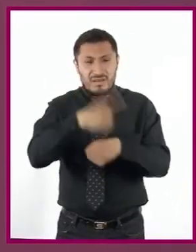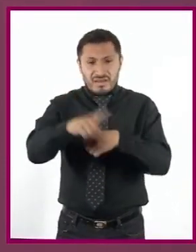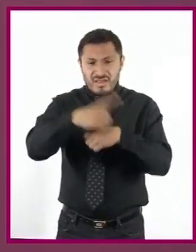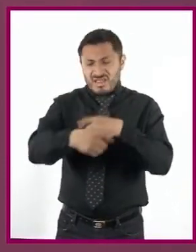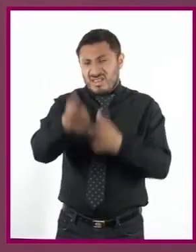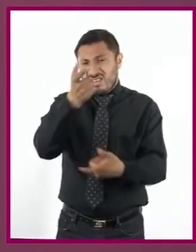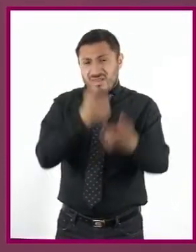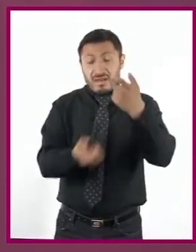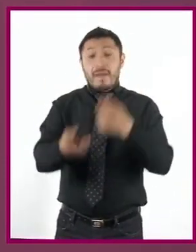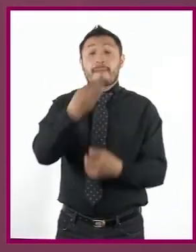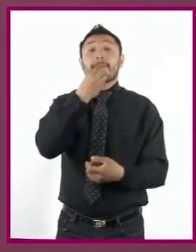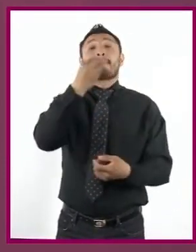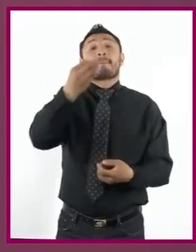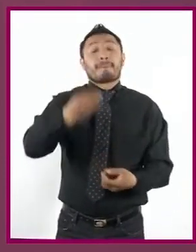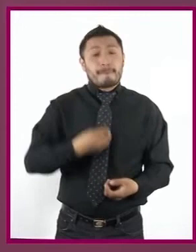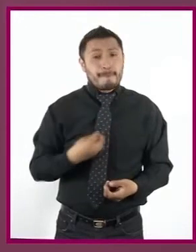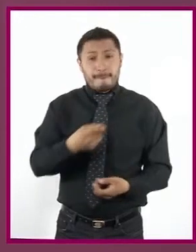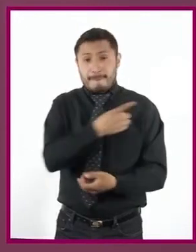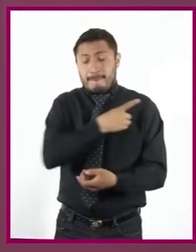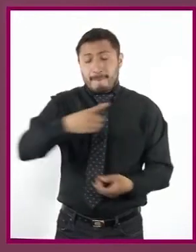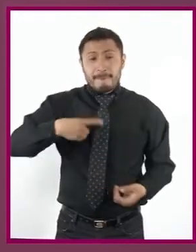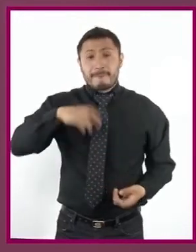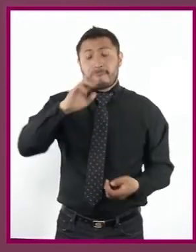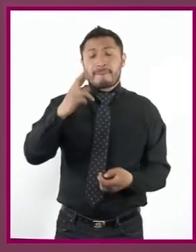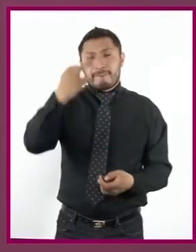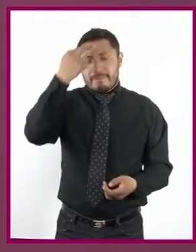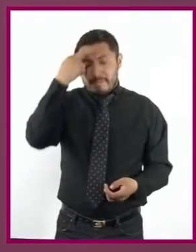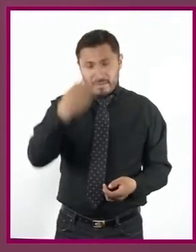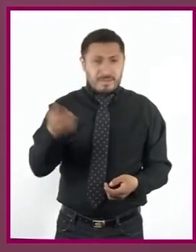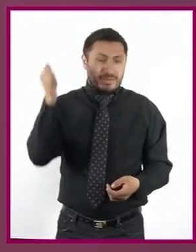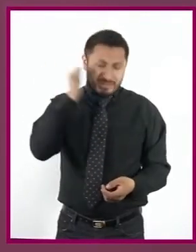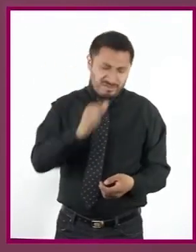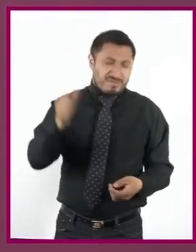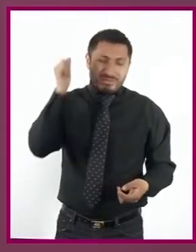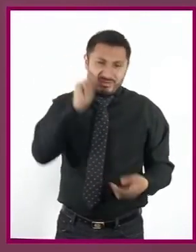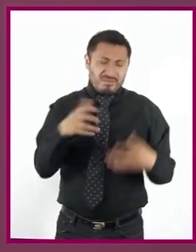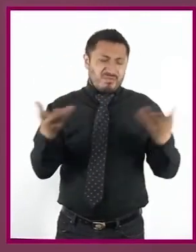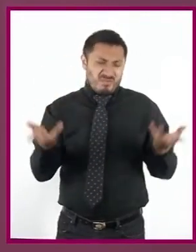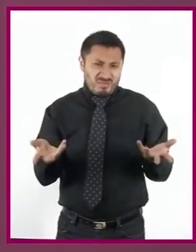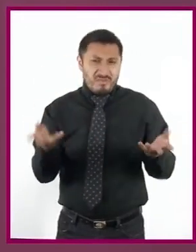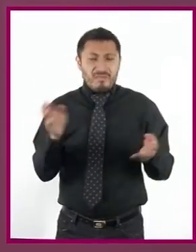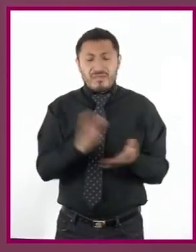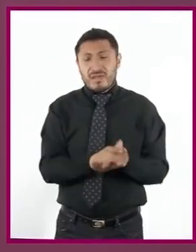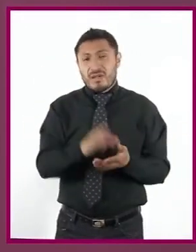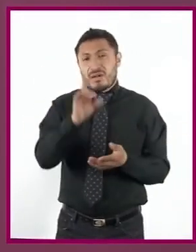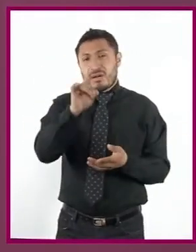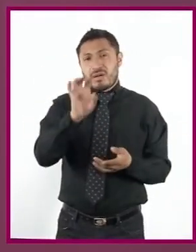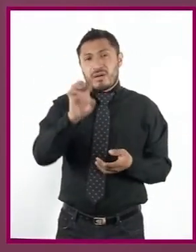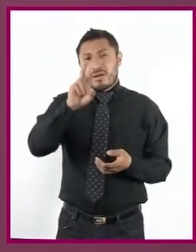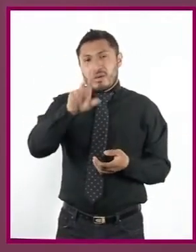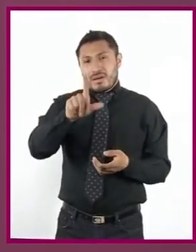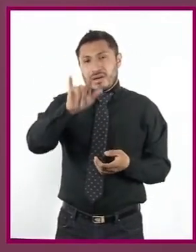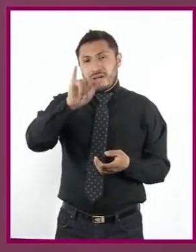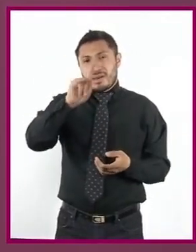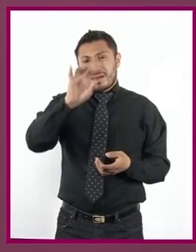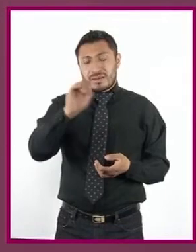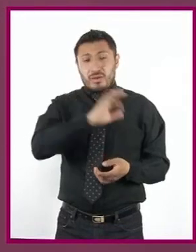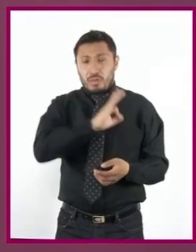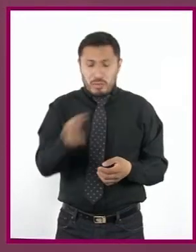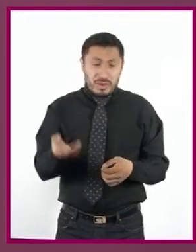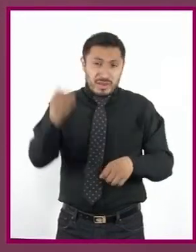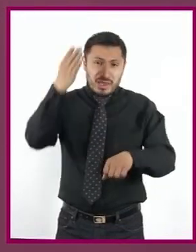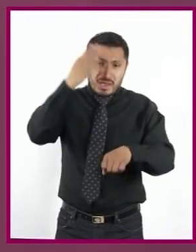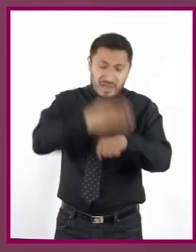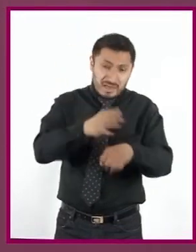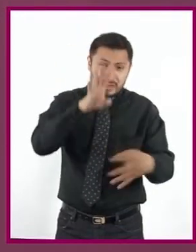económicos, aunque debemos tomar en cuenta que frecuentemente un delito puede incluir tanto una pena de